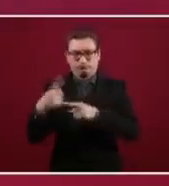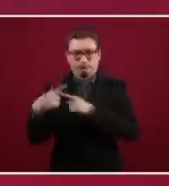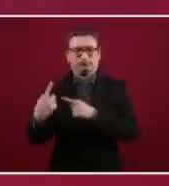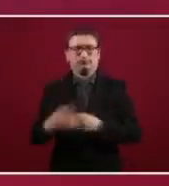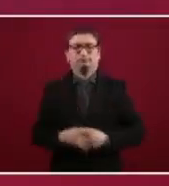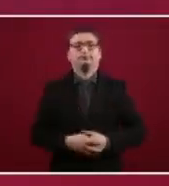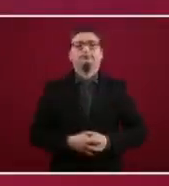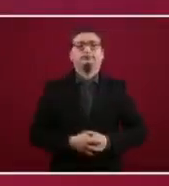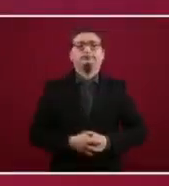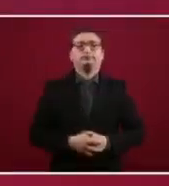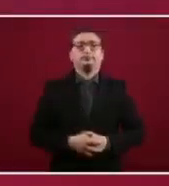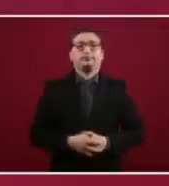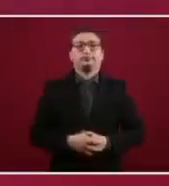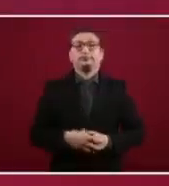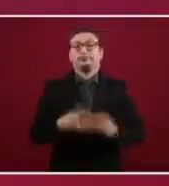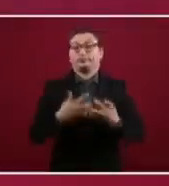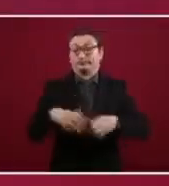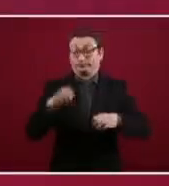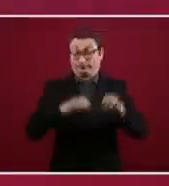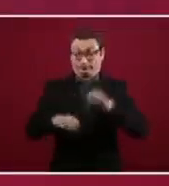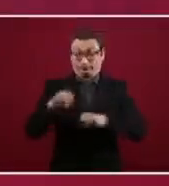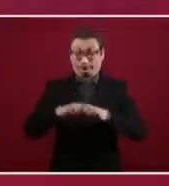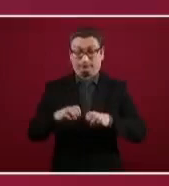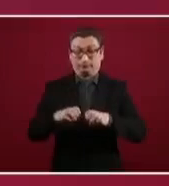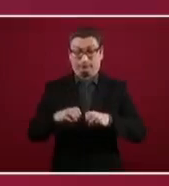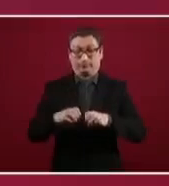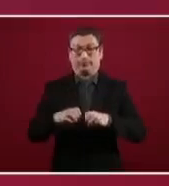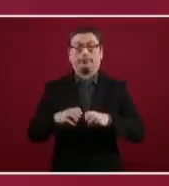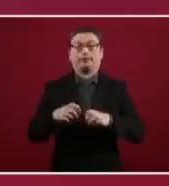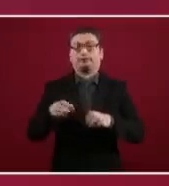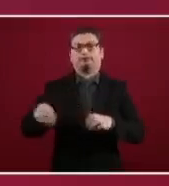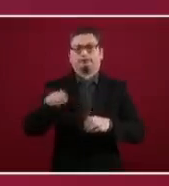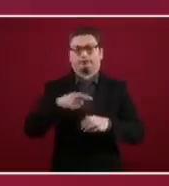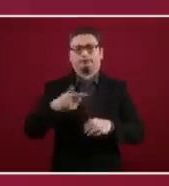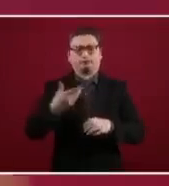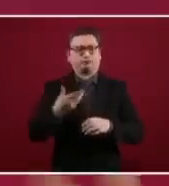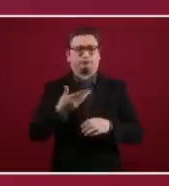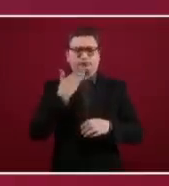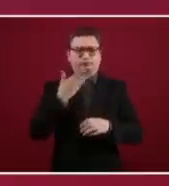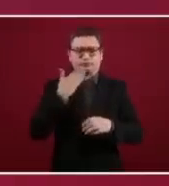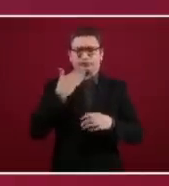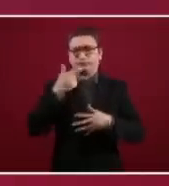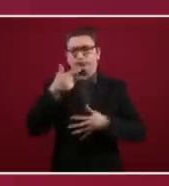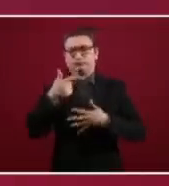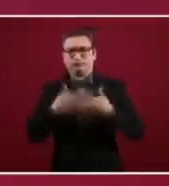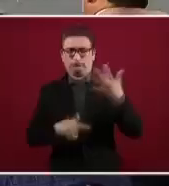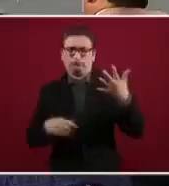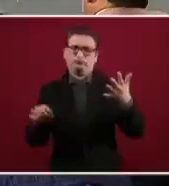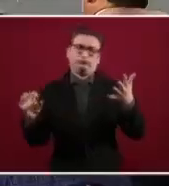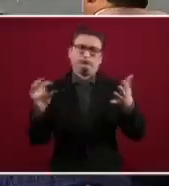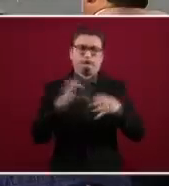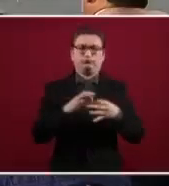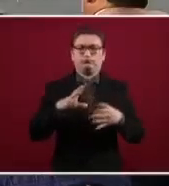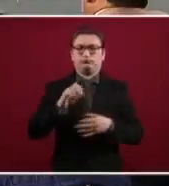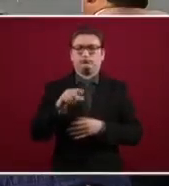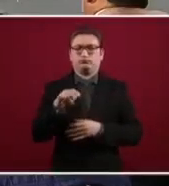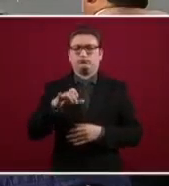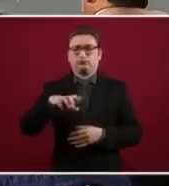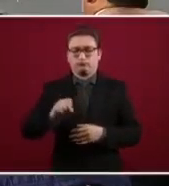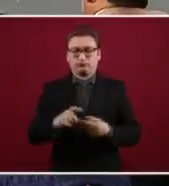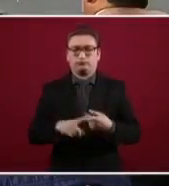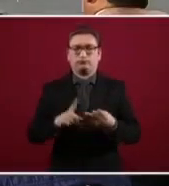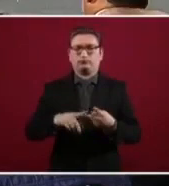y las empresas crecientemente las afiliadas a con canadá con las afiliadas a la antad